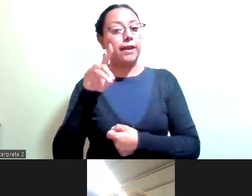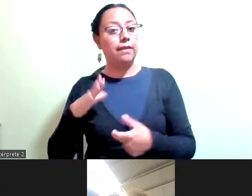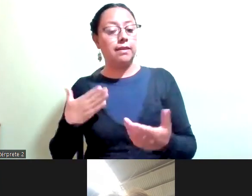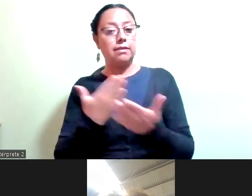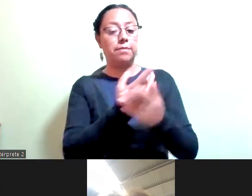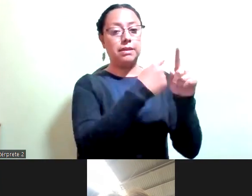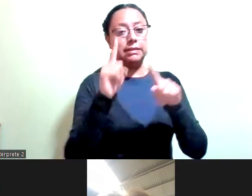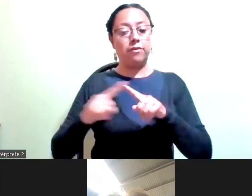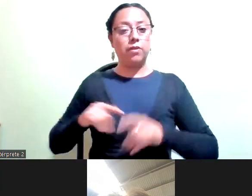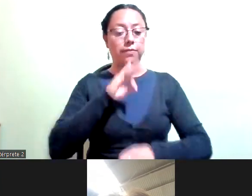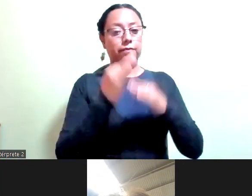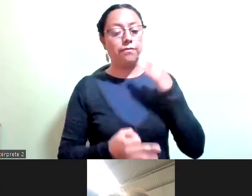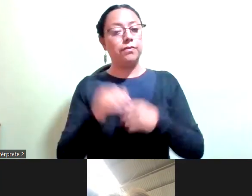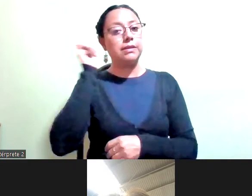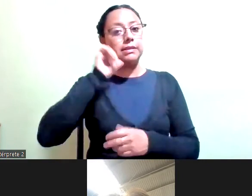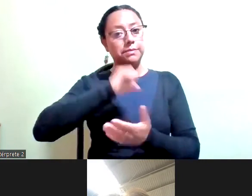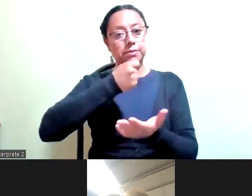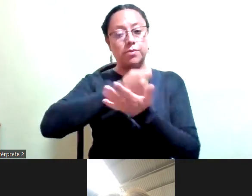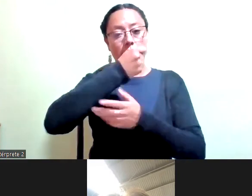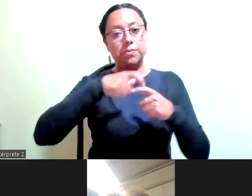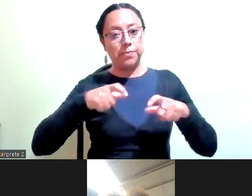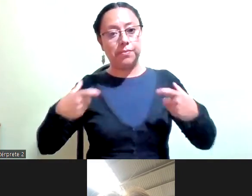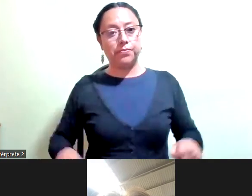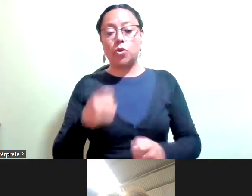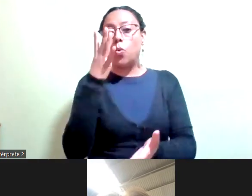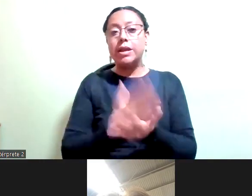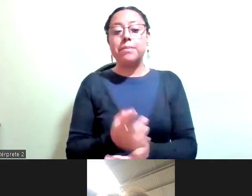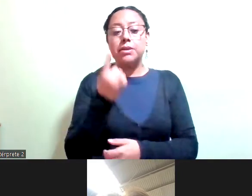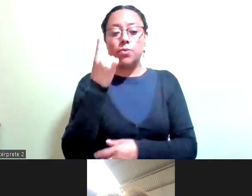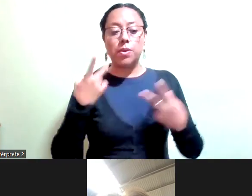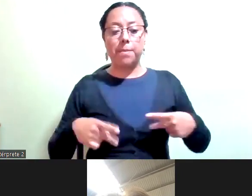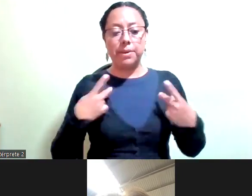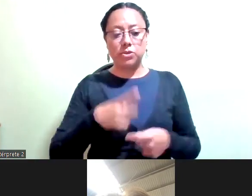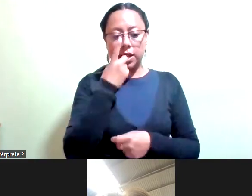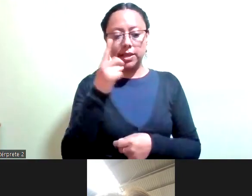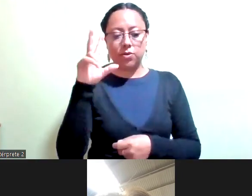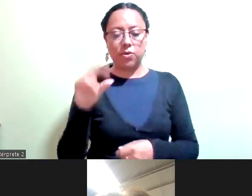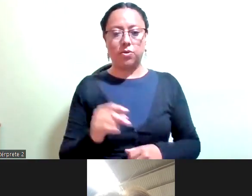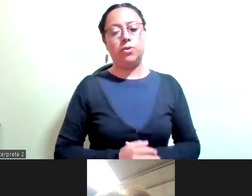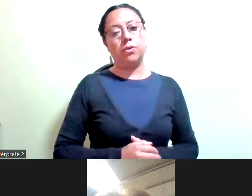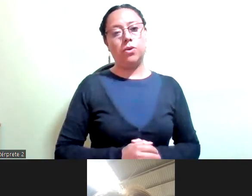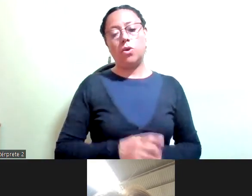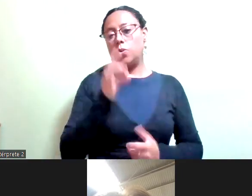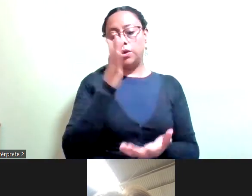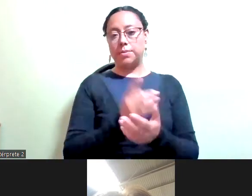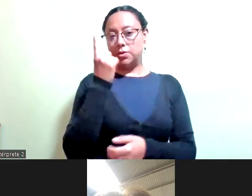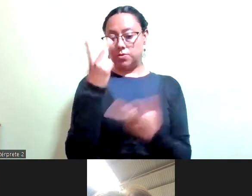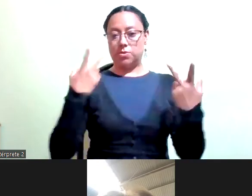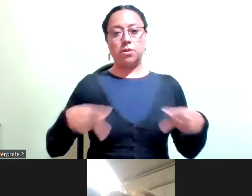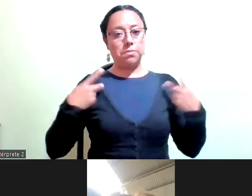aprobados con la mayoría. Solamente una persona se opuso a los dictámenes, solamente una persona señaló todo lo